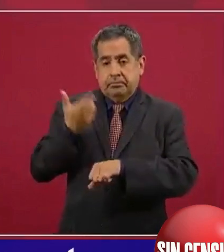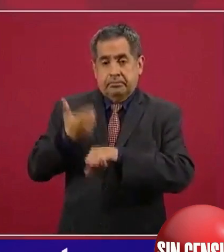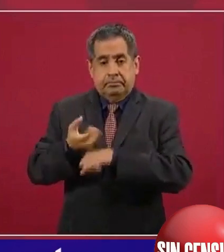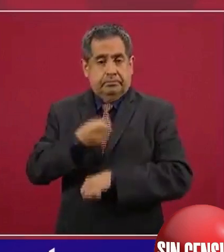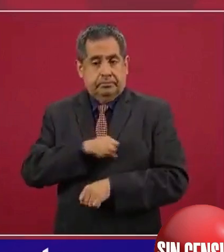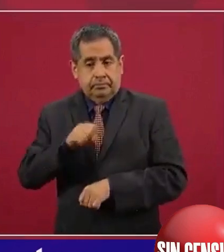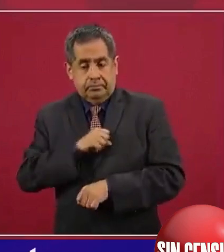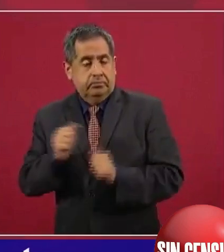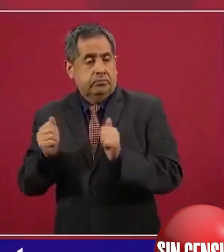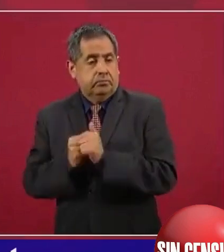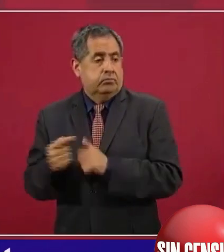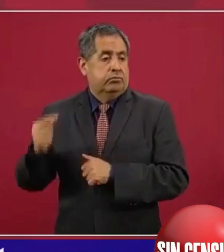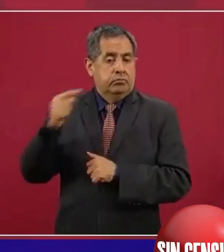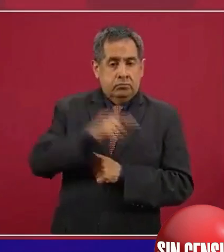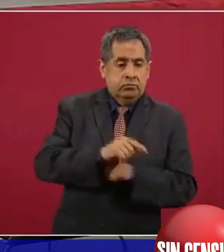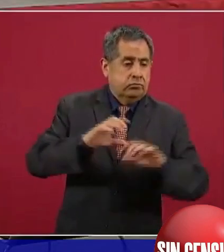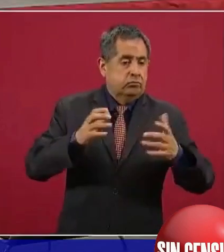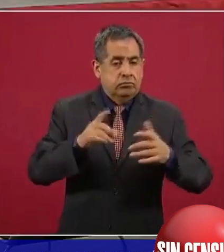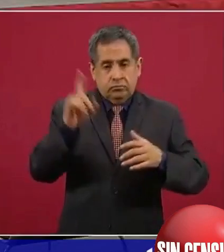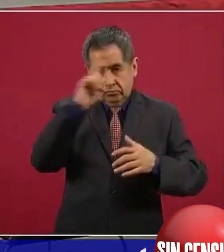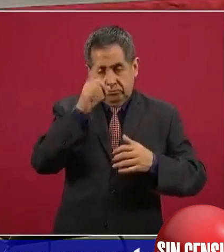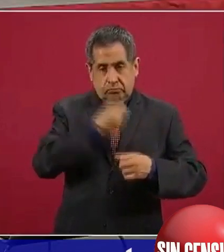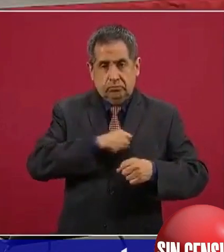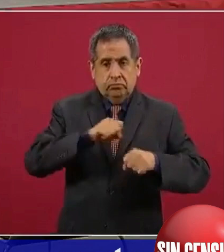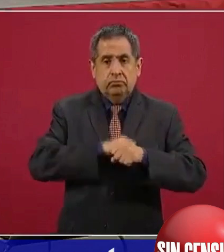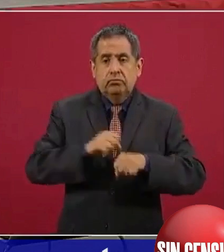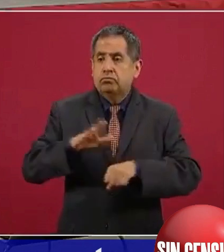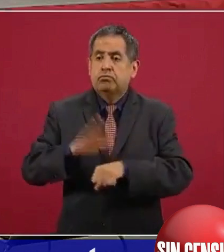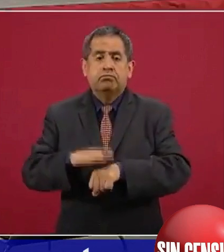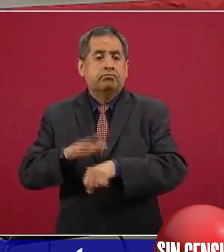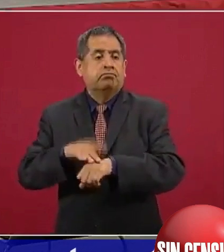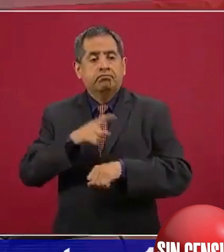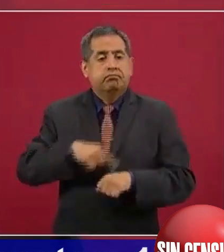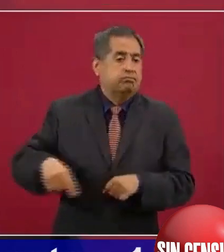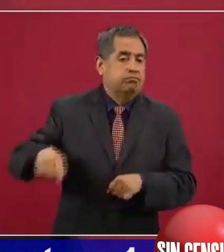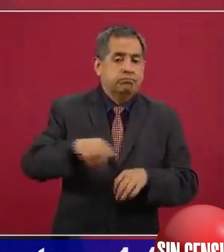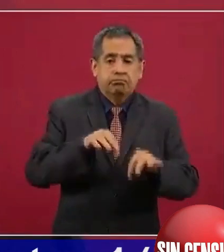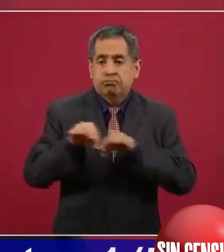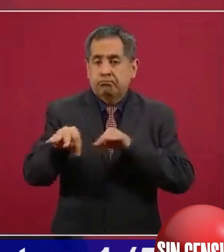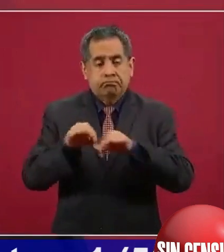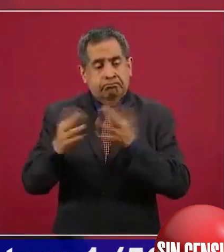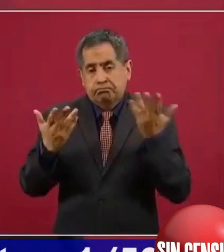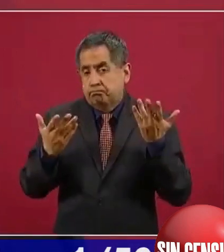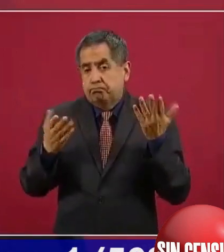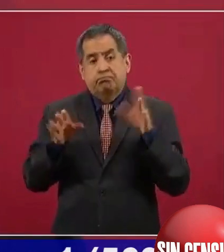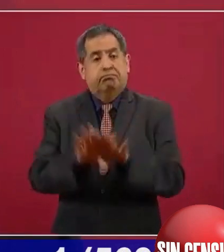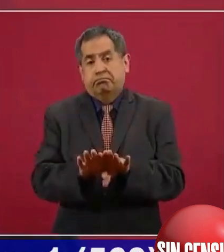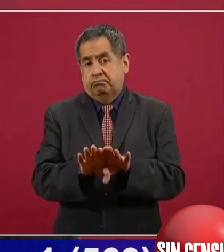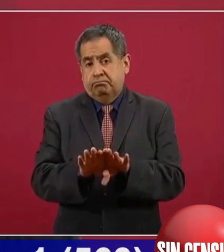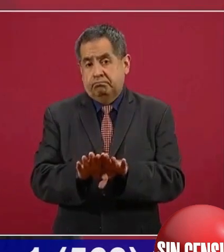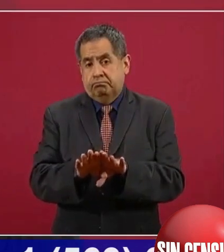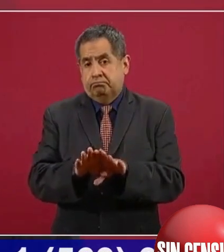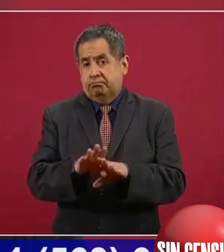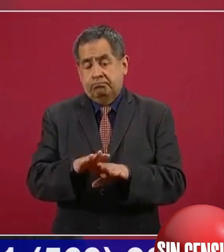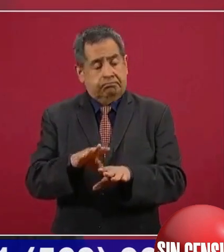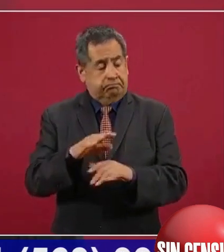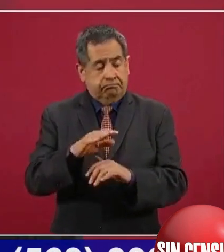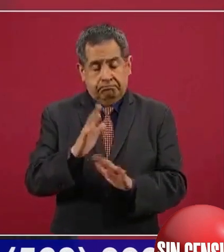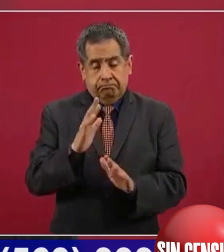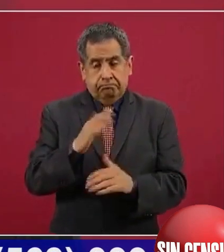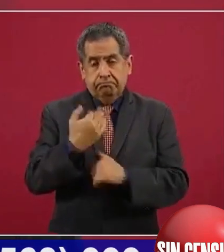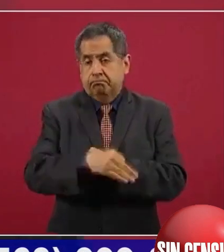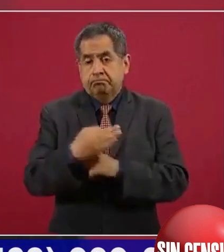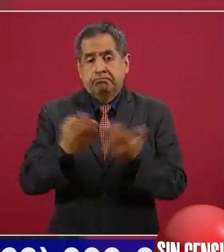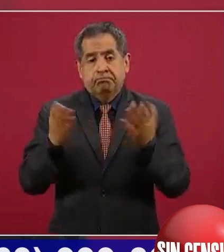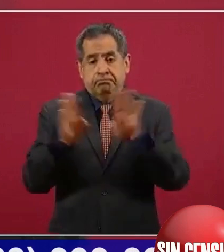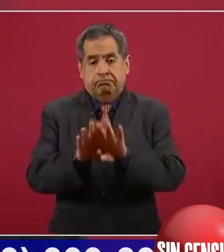Salud y del Consejo de Salubridad General, fue la suspensión de los empleos temporal,